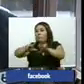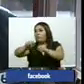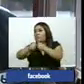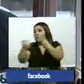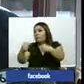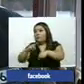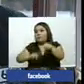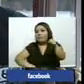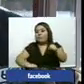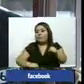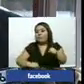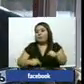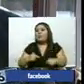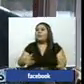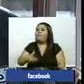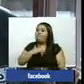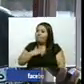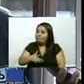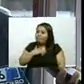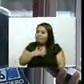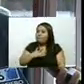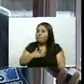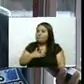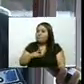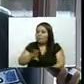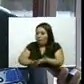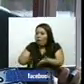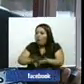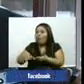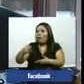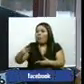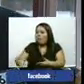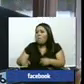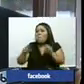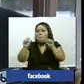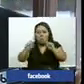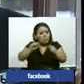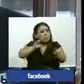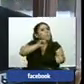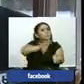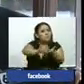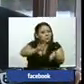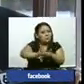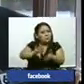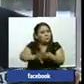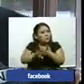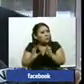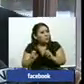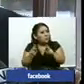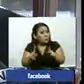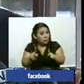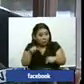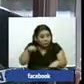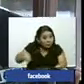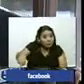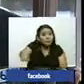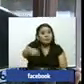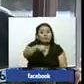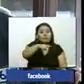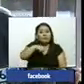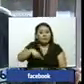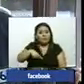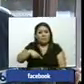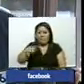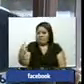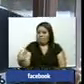$18 millones. Es difícil, pero hay alternativas para poder conseguir eso. Con eso ustedes y